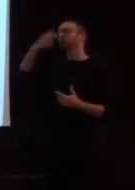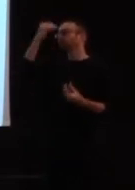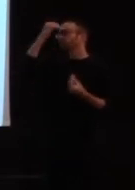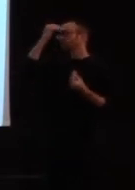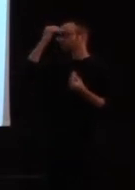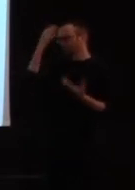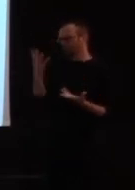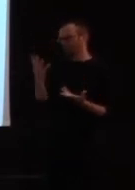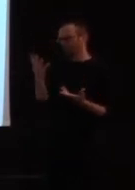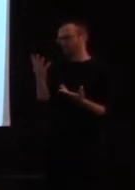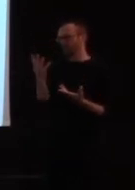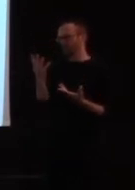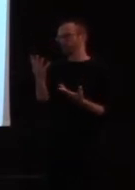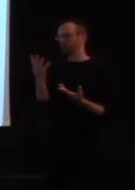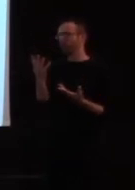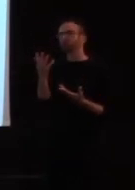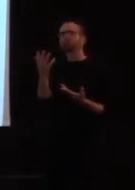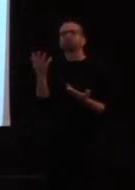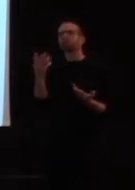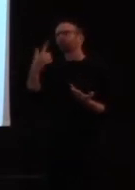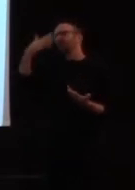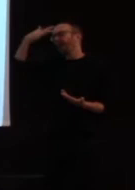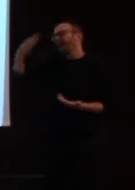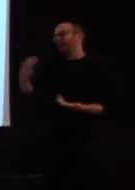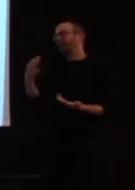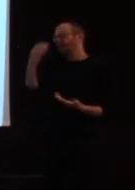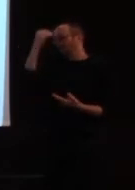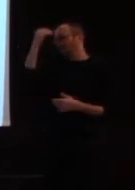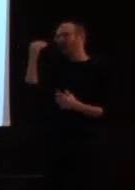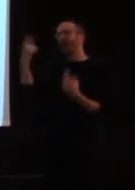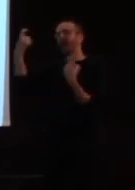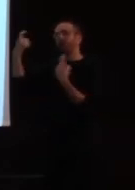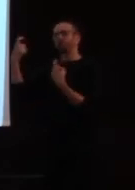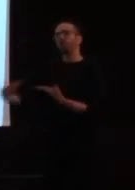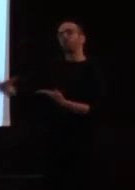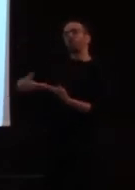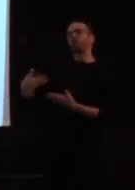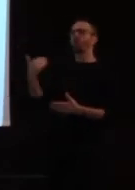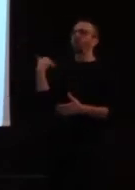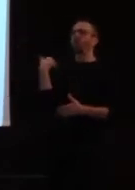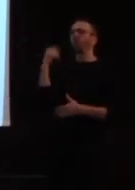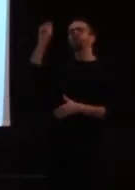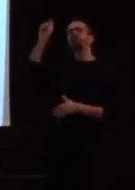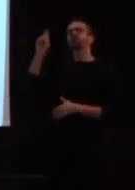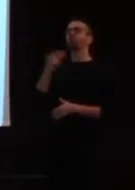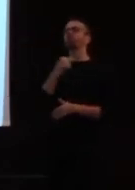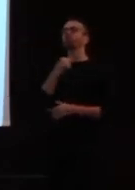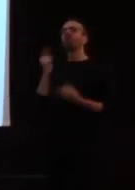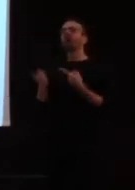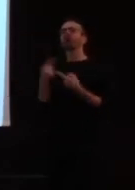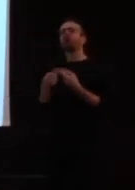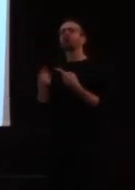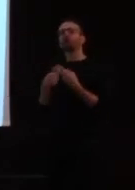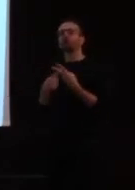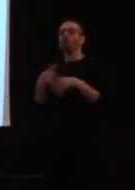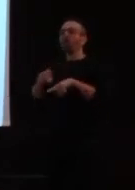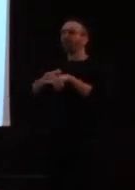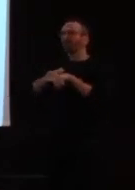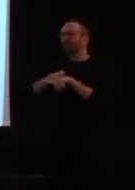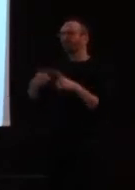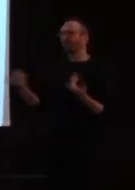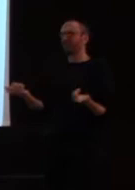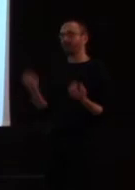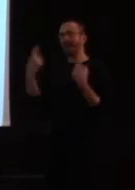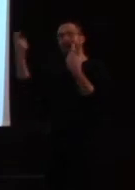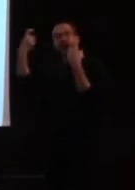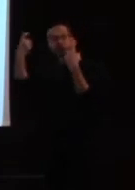¿Cómo pensáis que creéis que nos piden a nosotros? ¿Qué características, qué cualidades que los